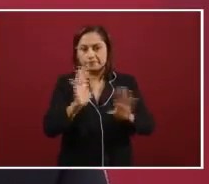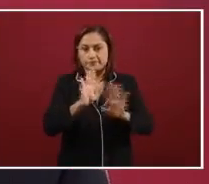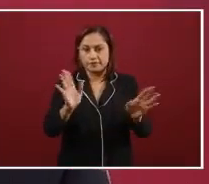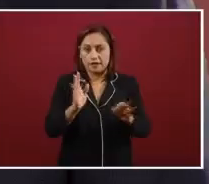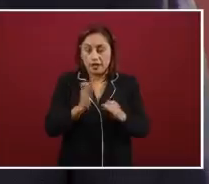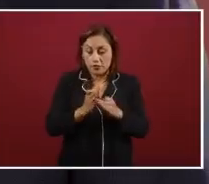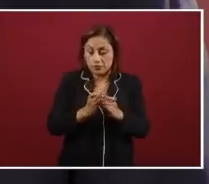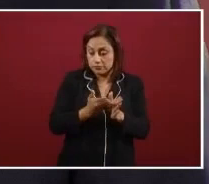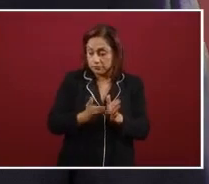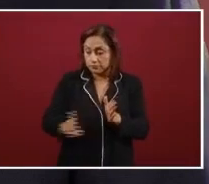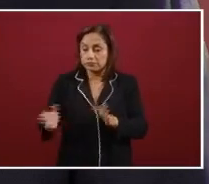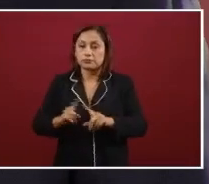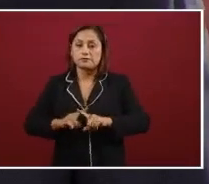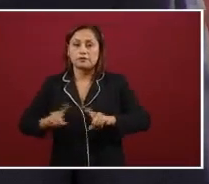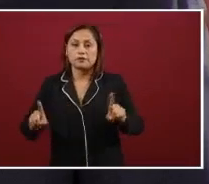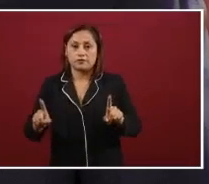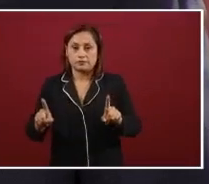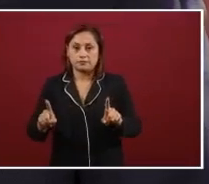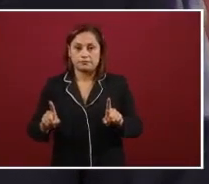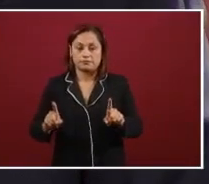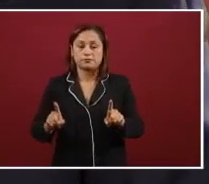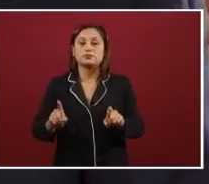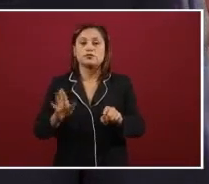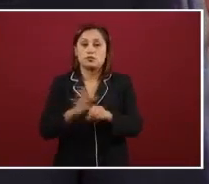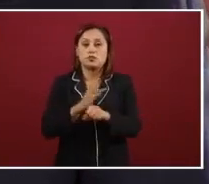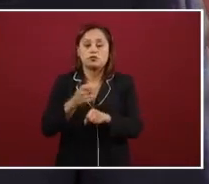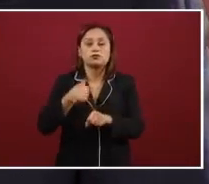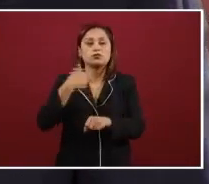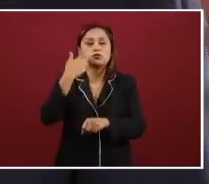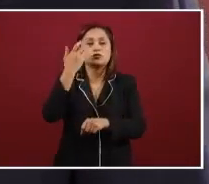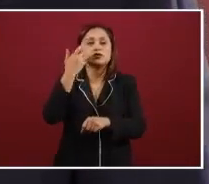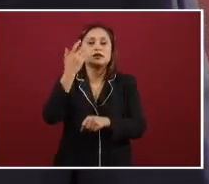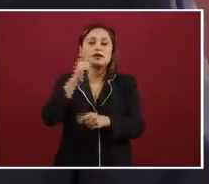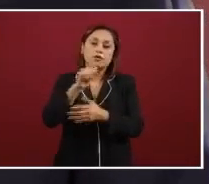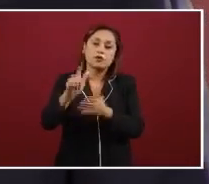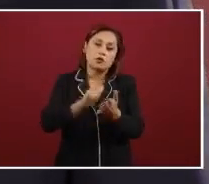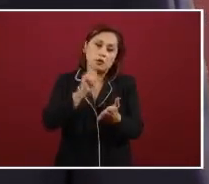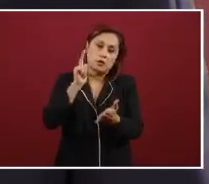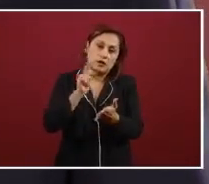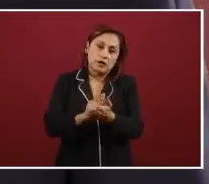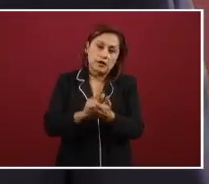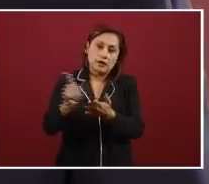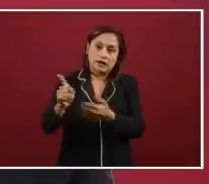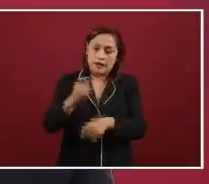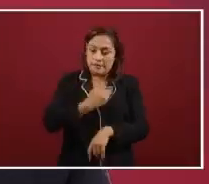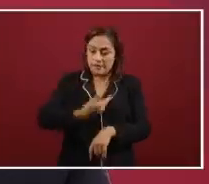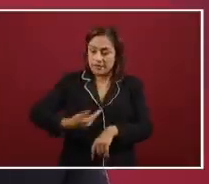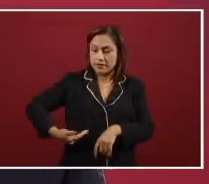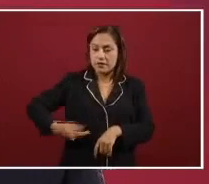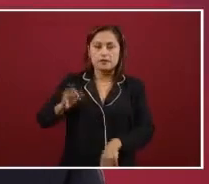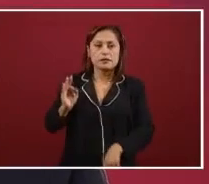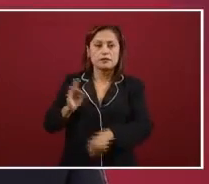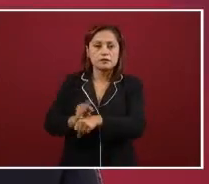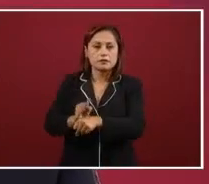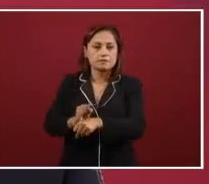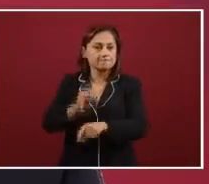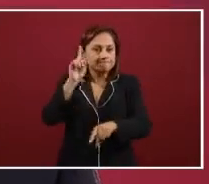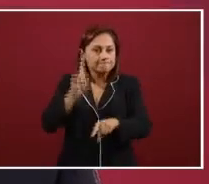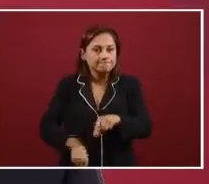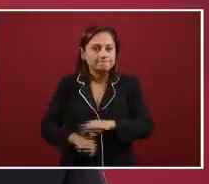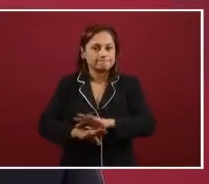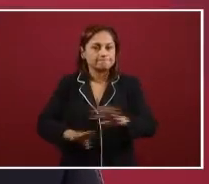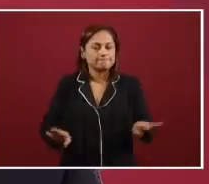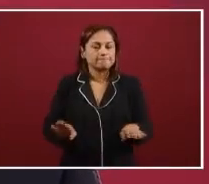presidente y que sea juzgado el presidente en funciones por delitos como cualquier